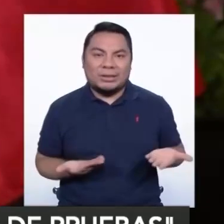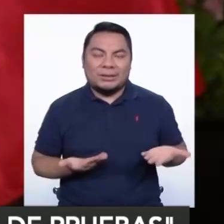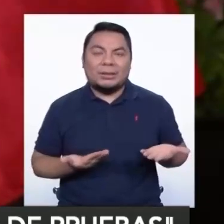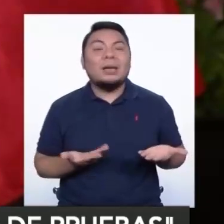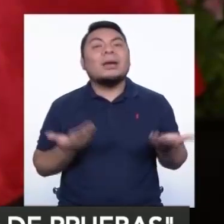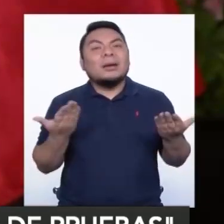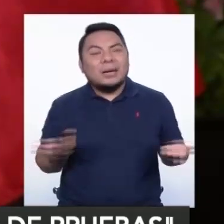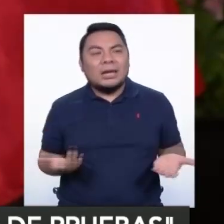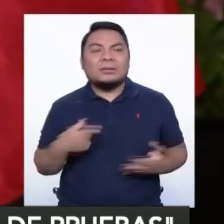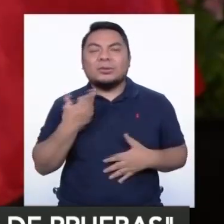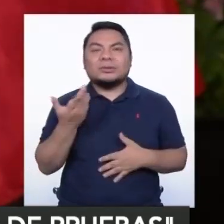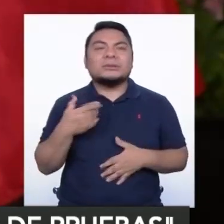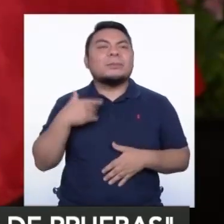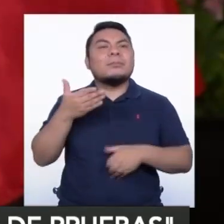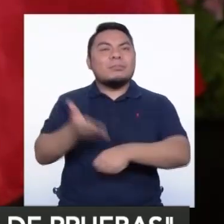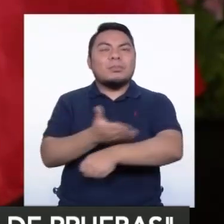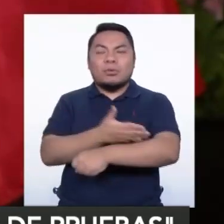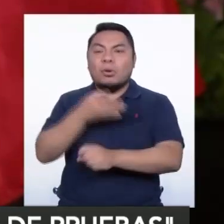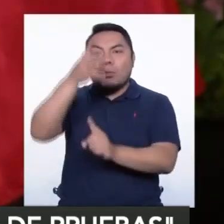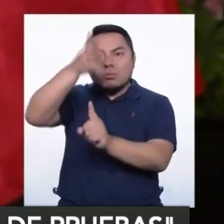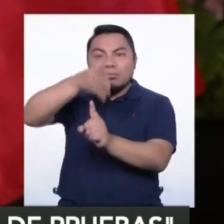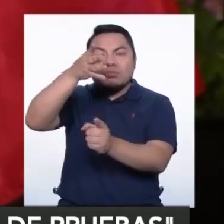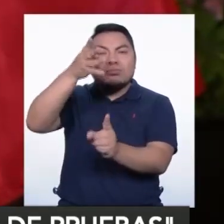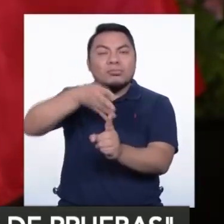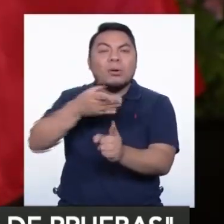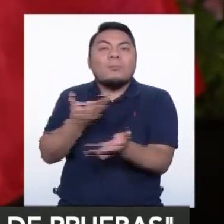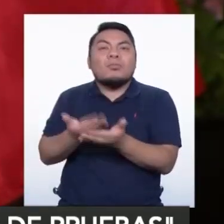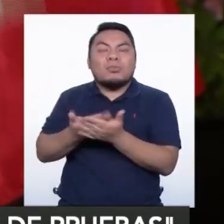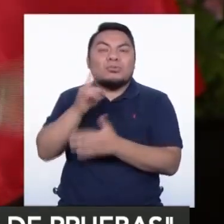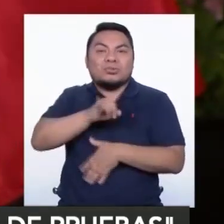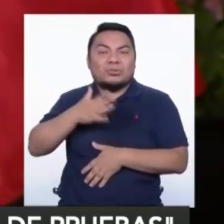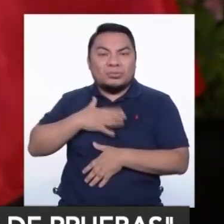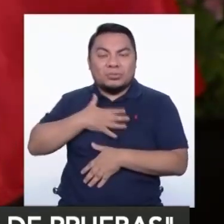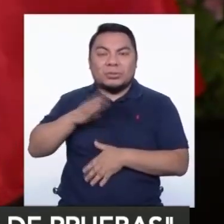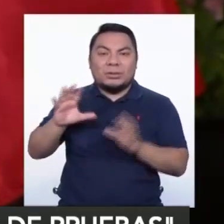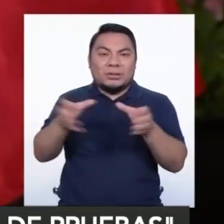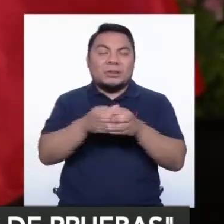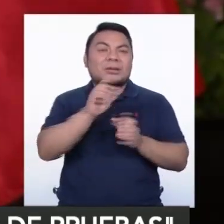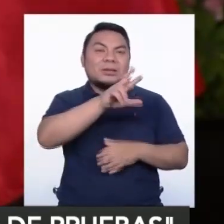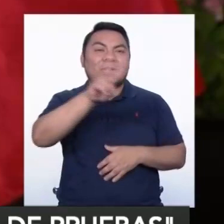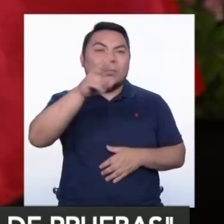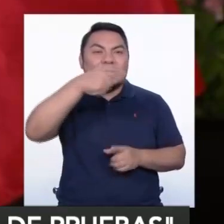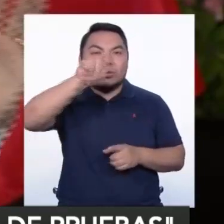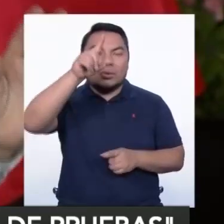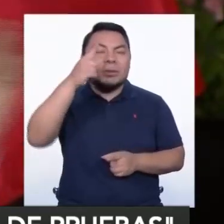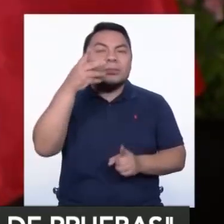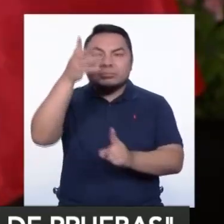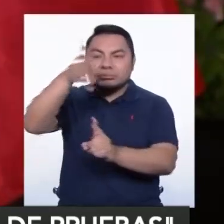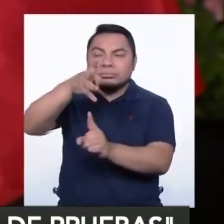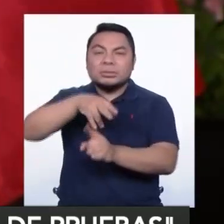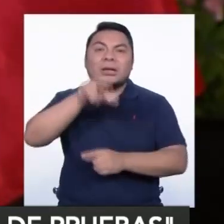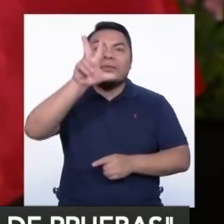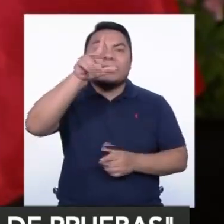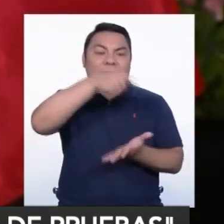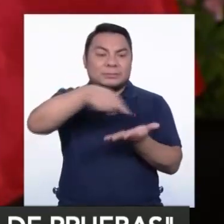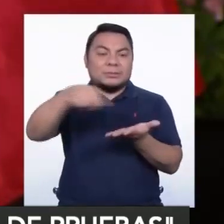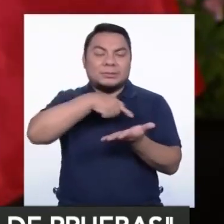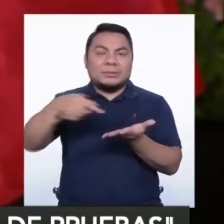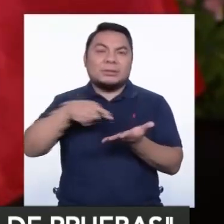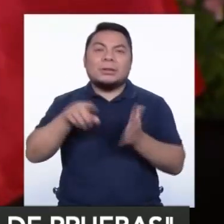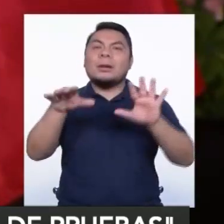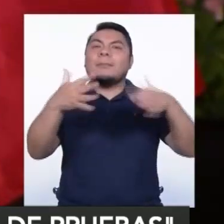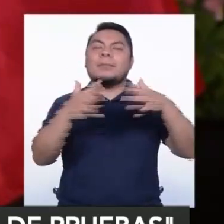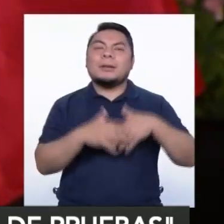muestra que hemos usado nosotros de manera representativa de los 32 millones de peruanos, en las 3 primeras semanas era